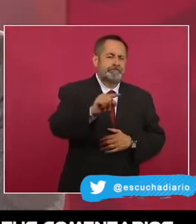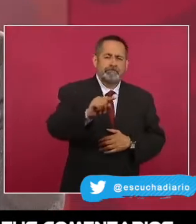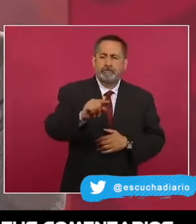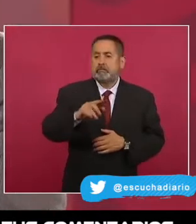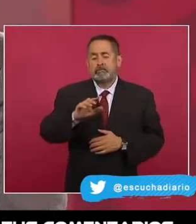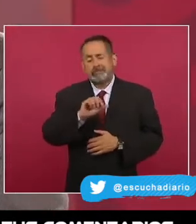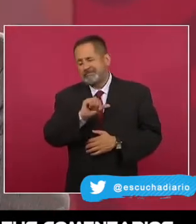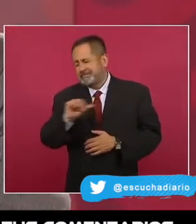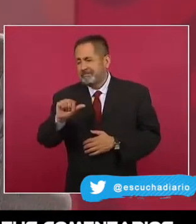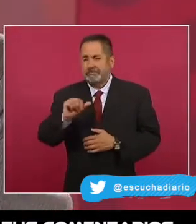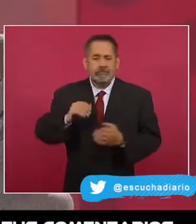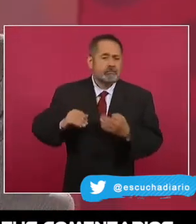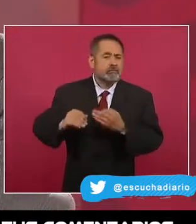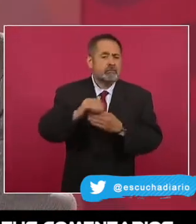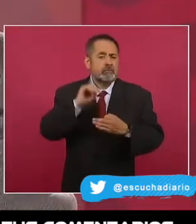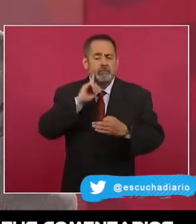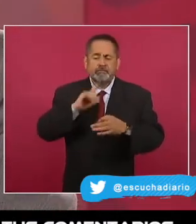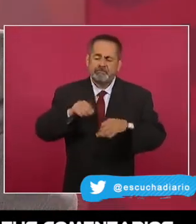nuevo aeropuerto.